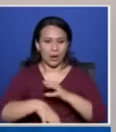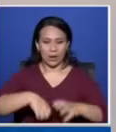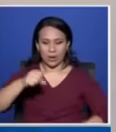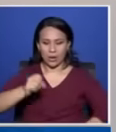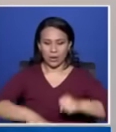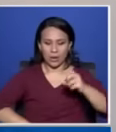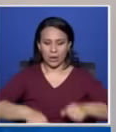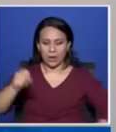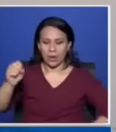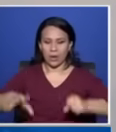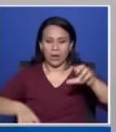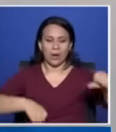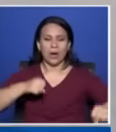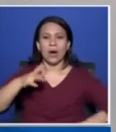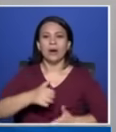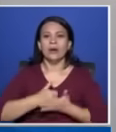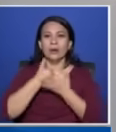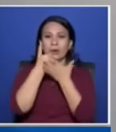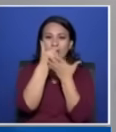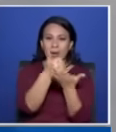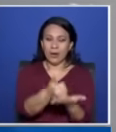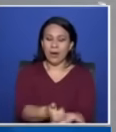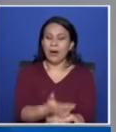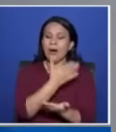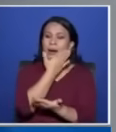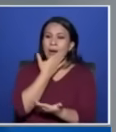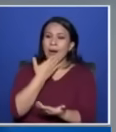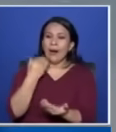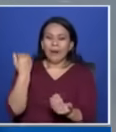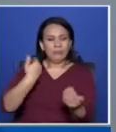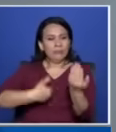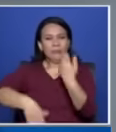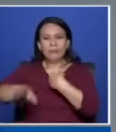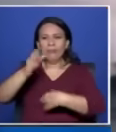dilatación ayuda a que el tránsito